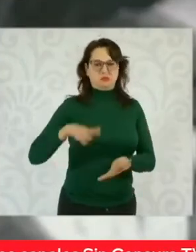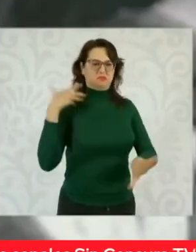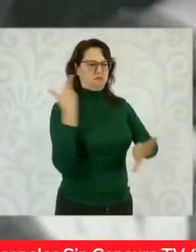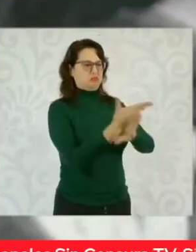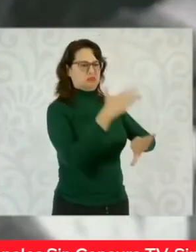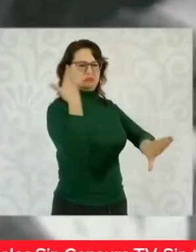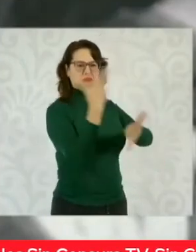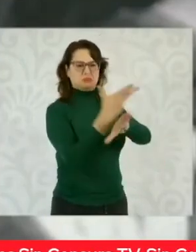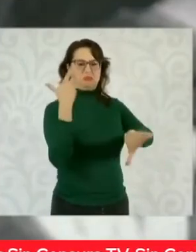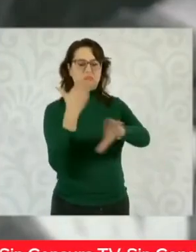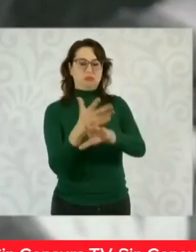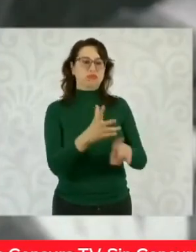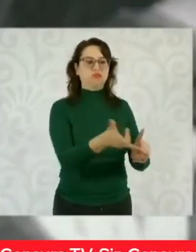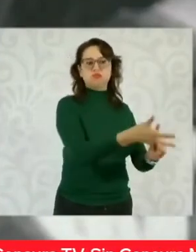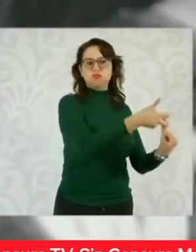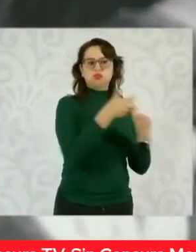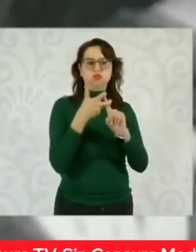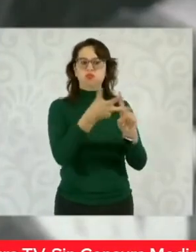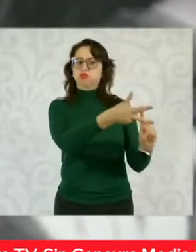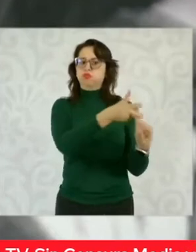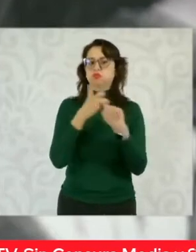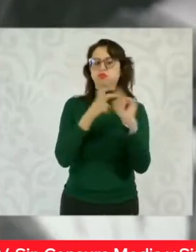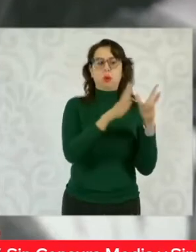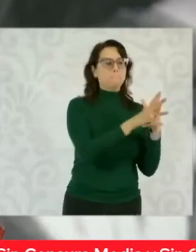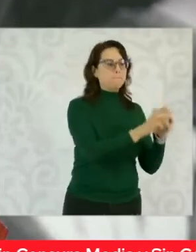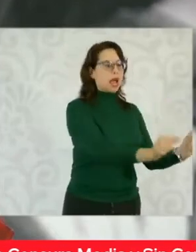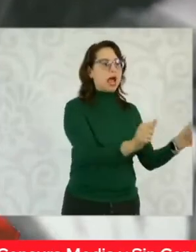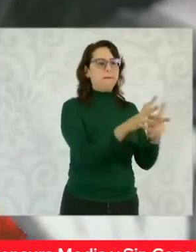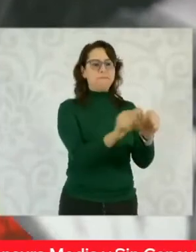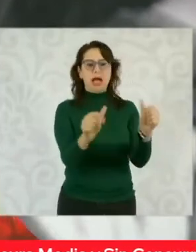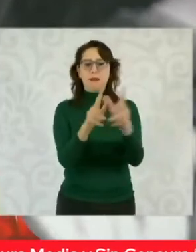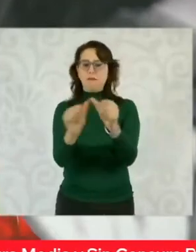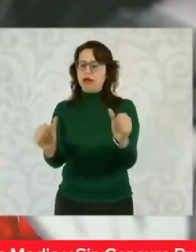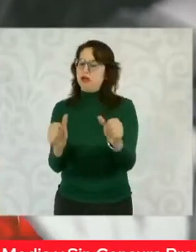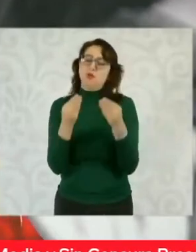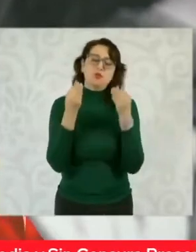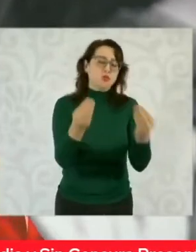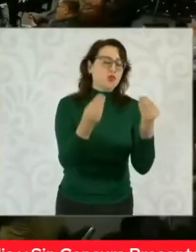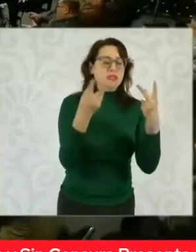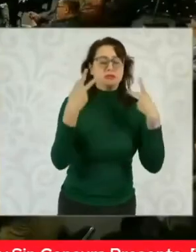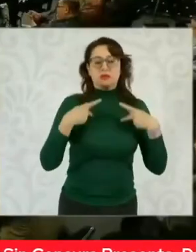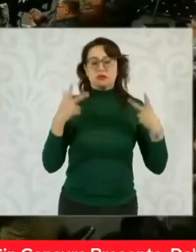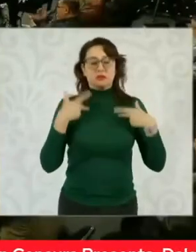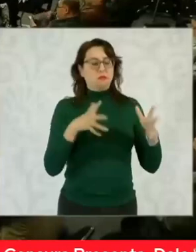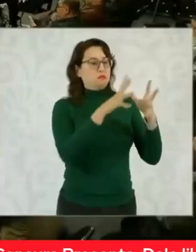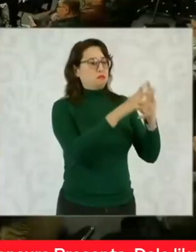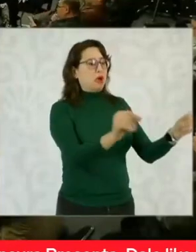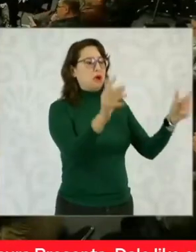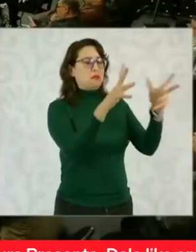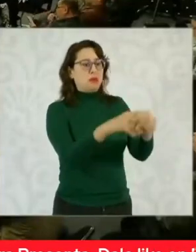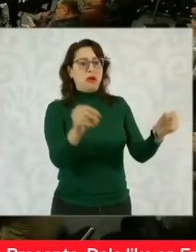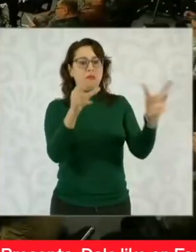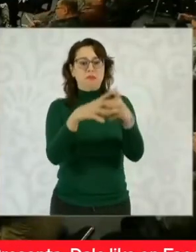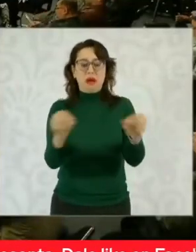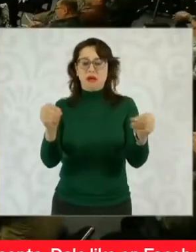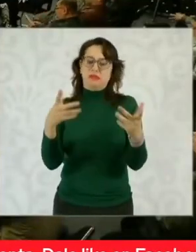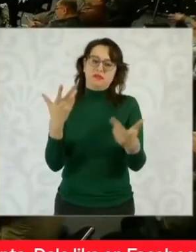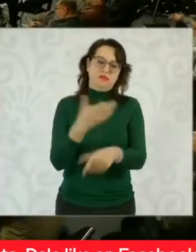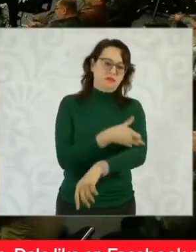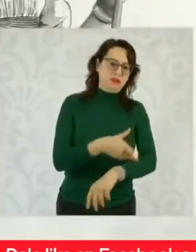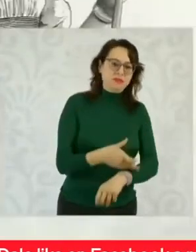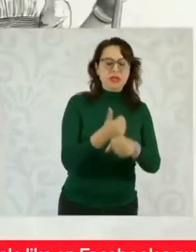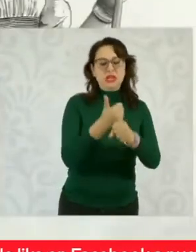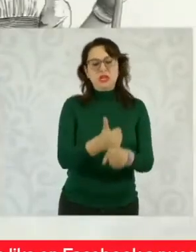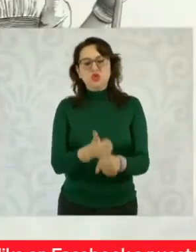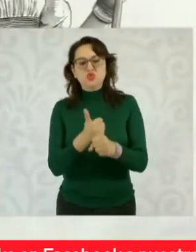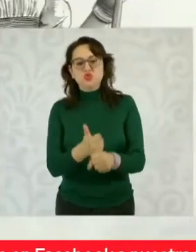forzada. Cientos de personas fueron víctimas de este delito, que en consecuencia las familias se vieron afectadas